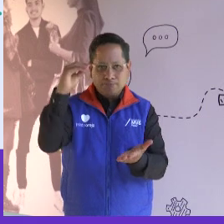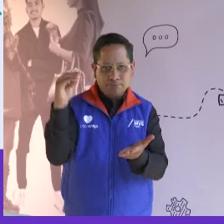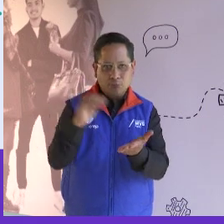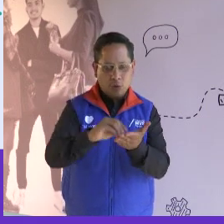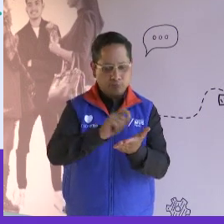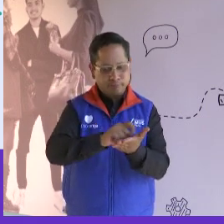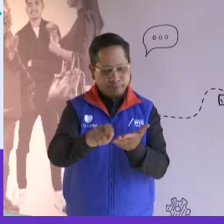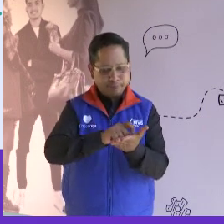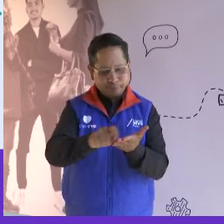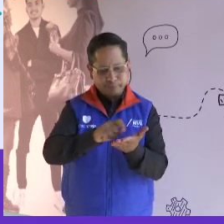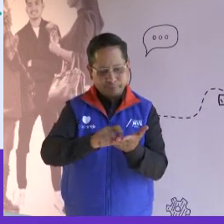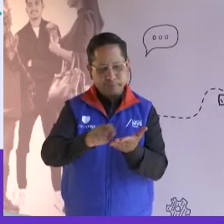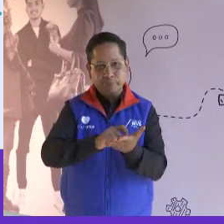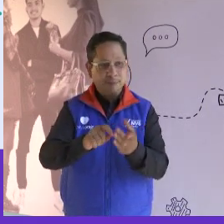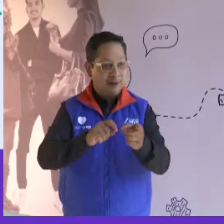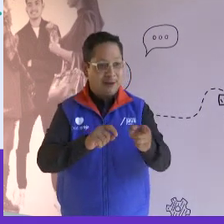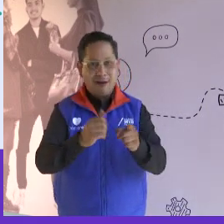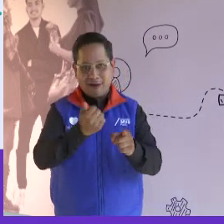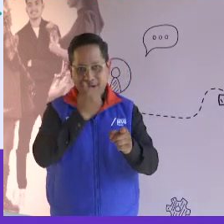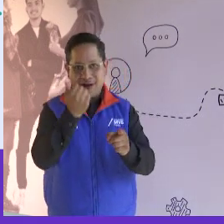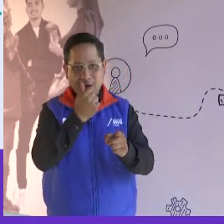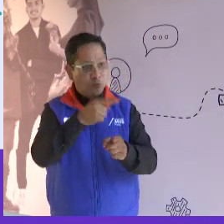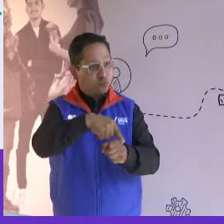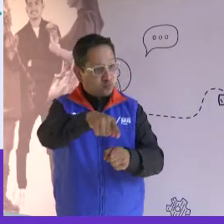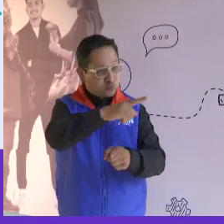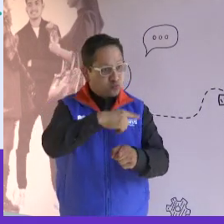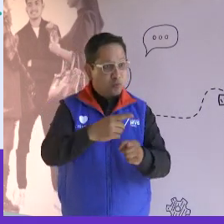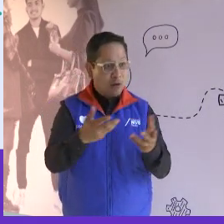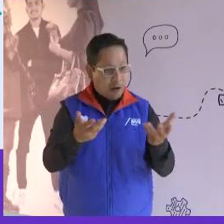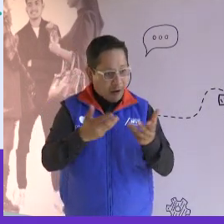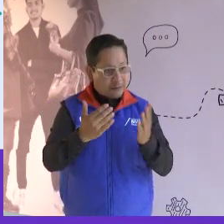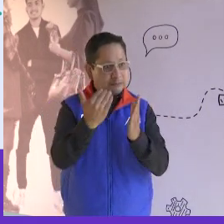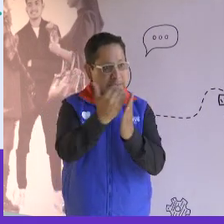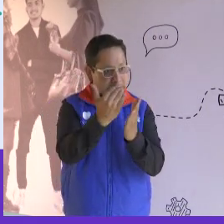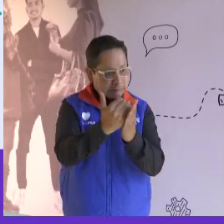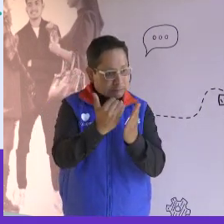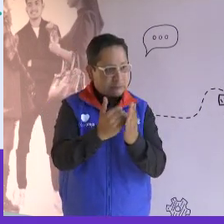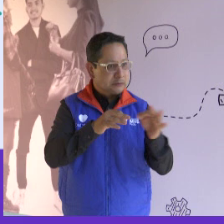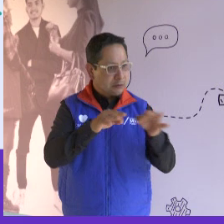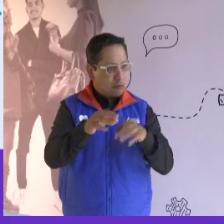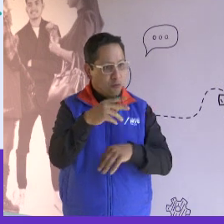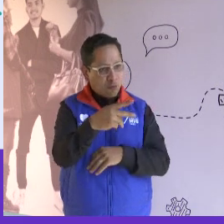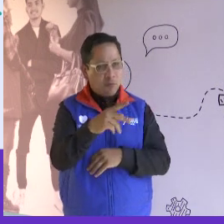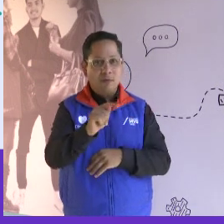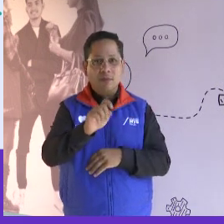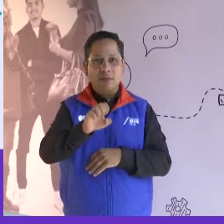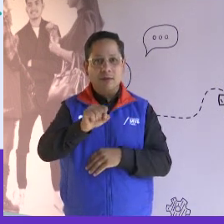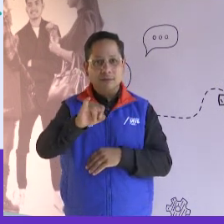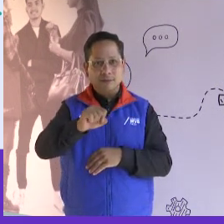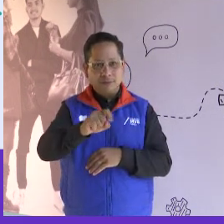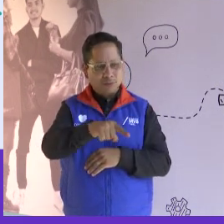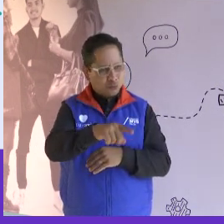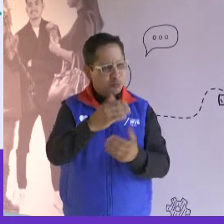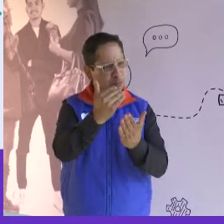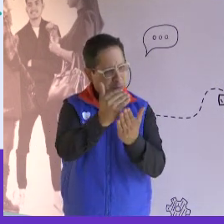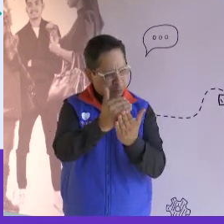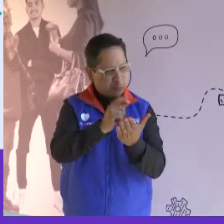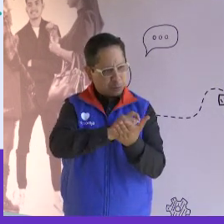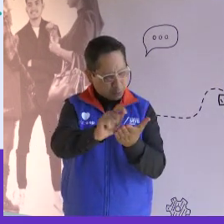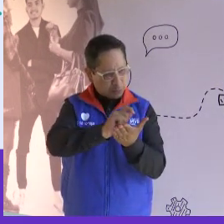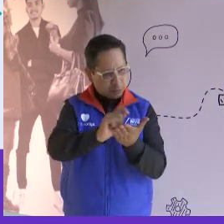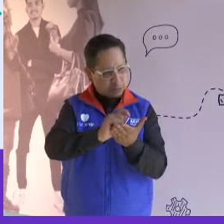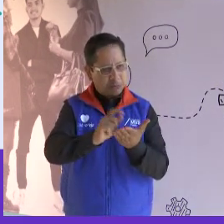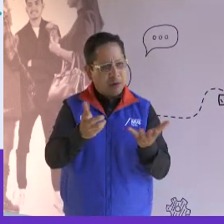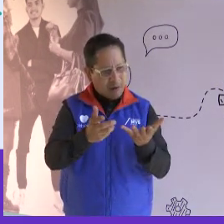me la paso tratando de convencer a alumnos de que hagan tesis y trabajos. No siempre lo logro, pero creo que más allá